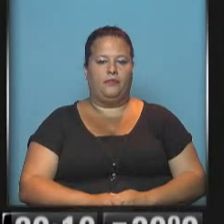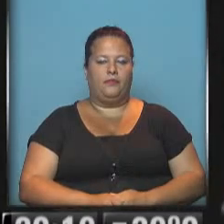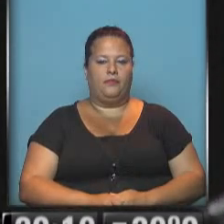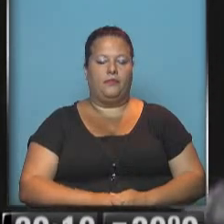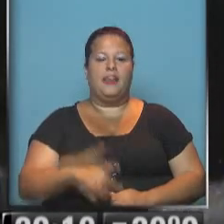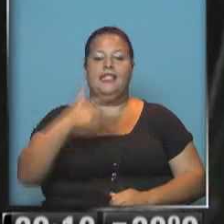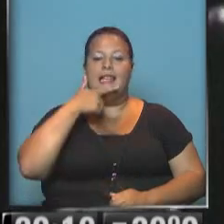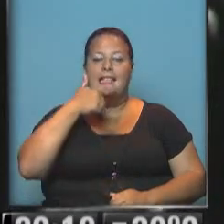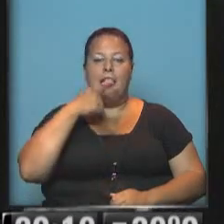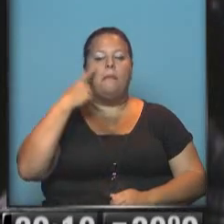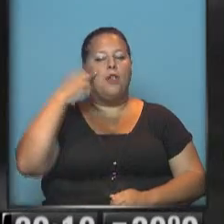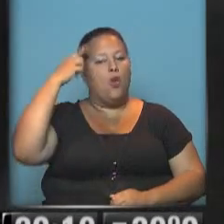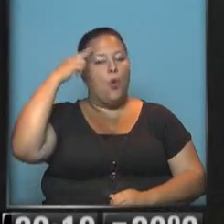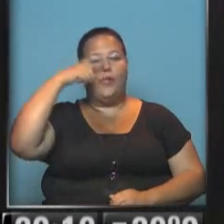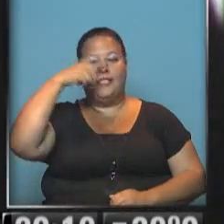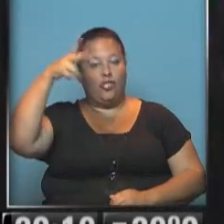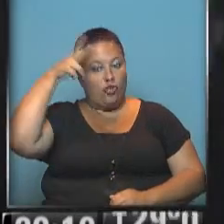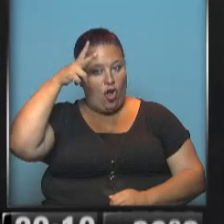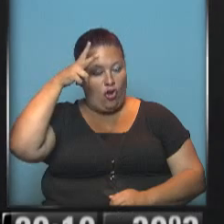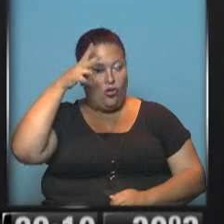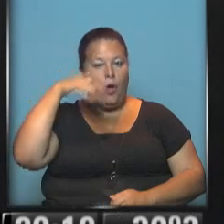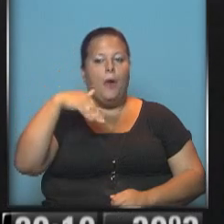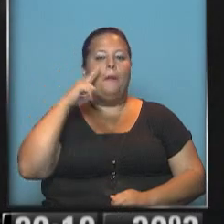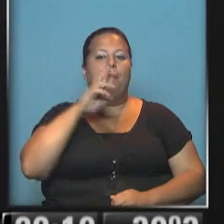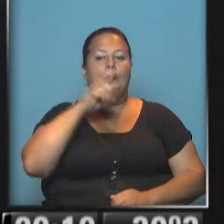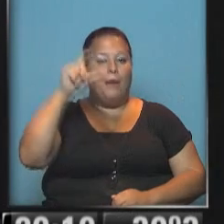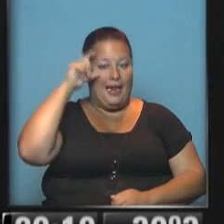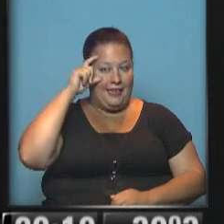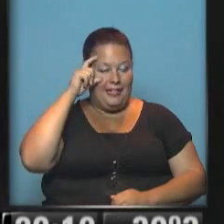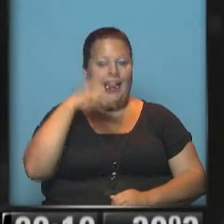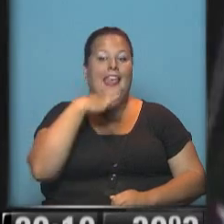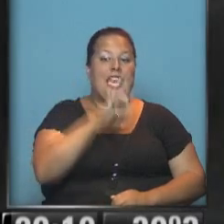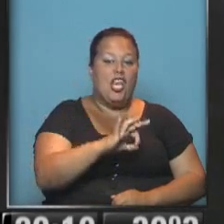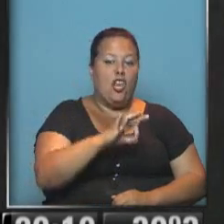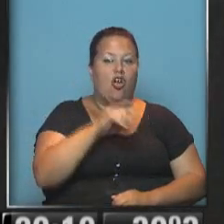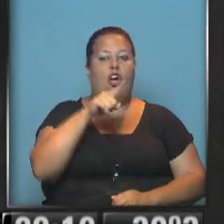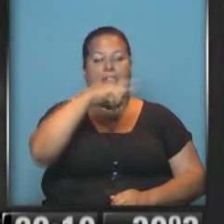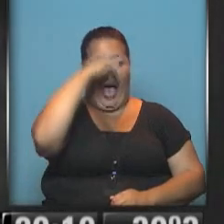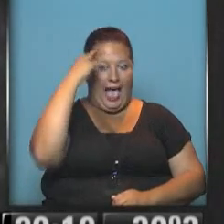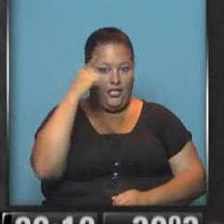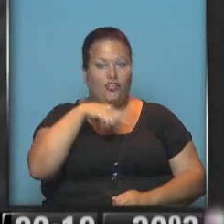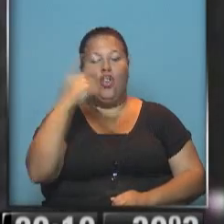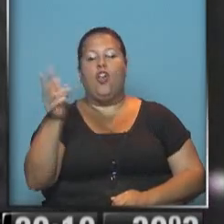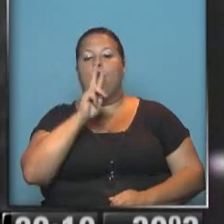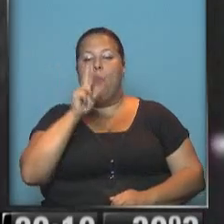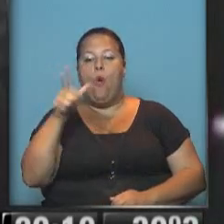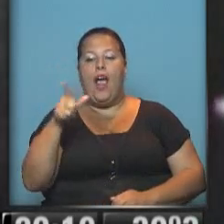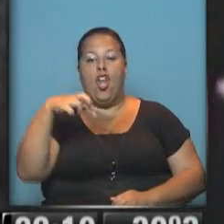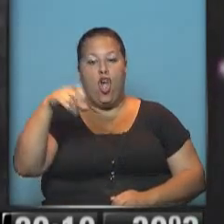En septiembre de 1978, Bartolomé Luis Mitre, hijo de la Nación, y Ernestina Herrera de